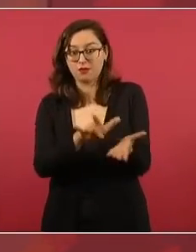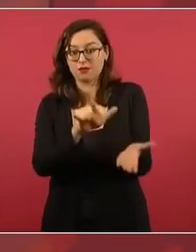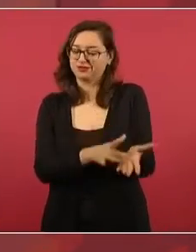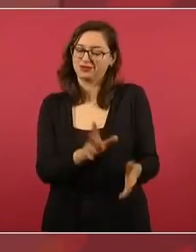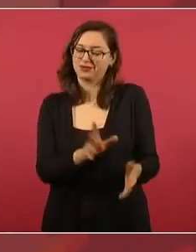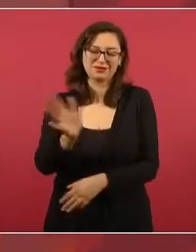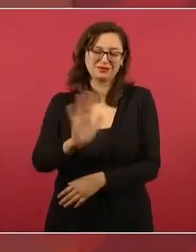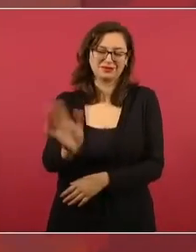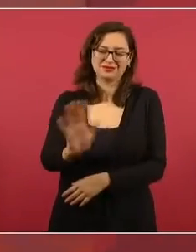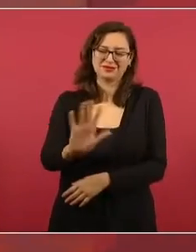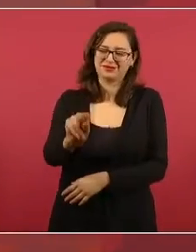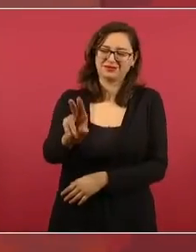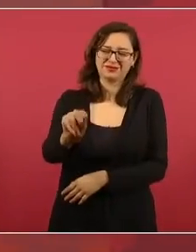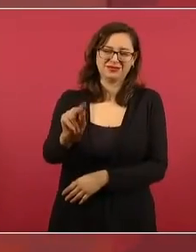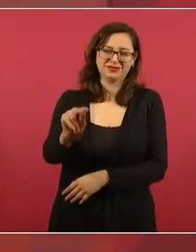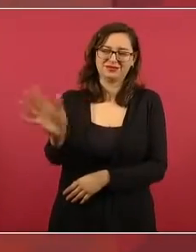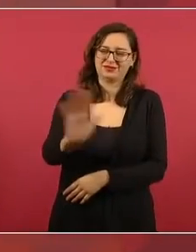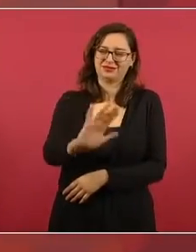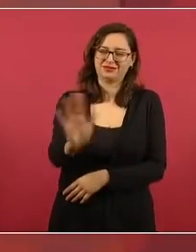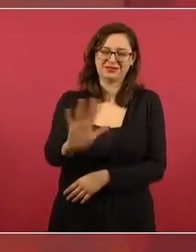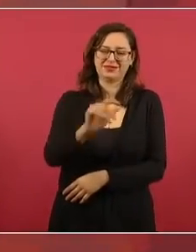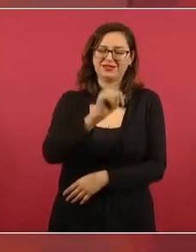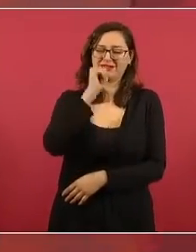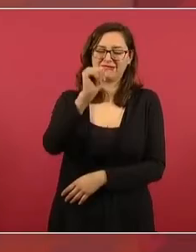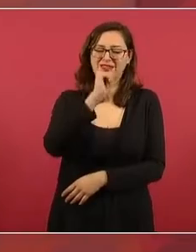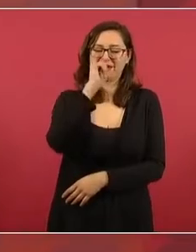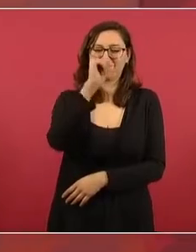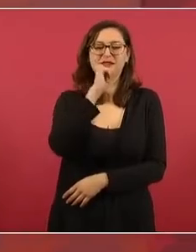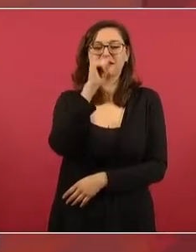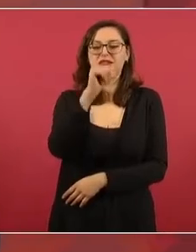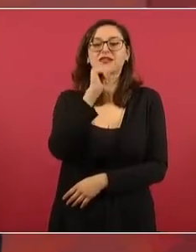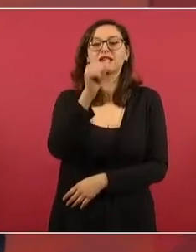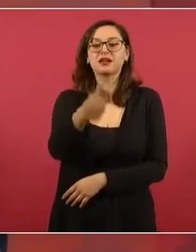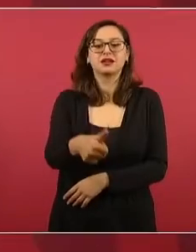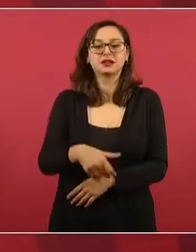no, de ninguna manera.